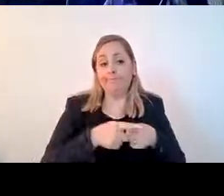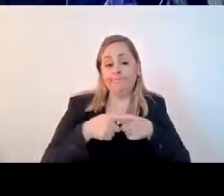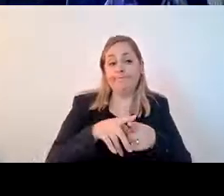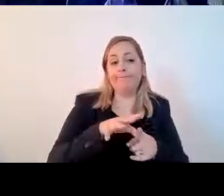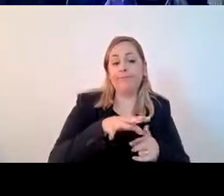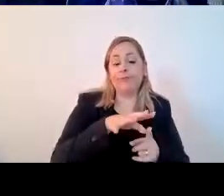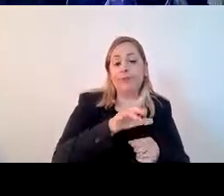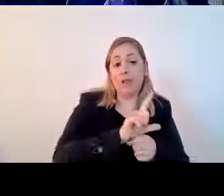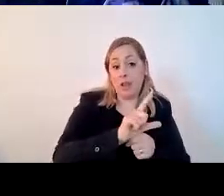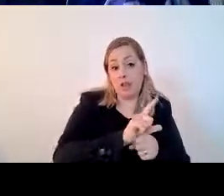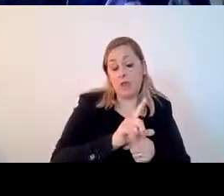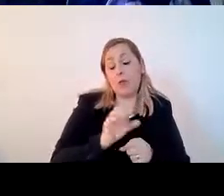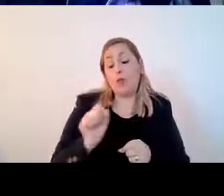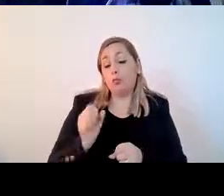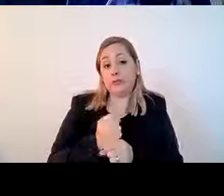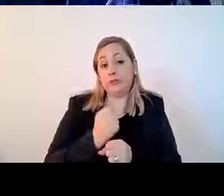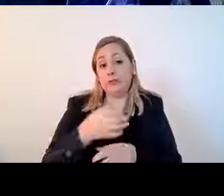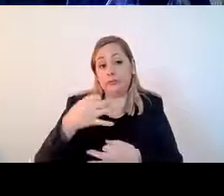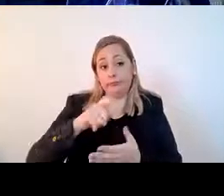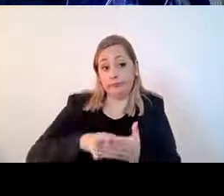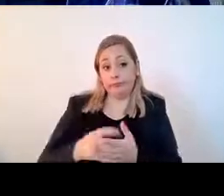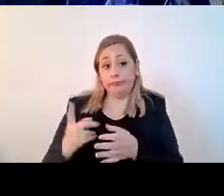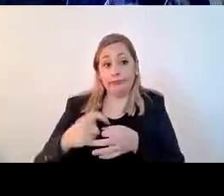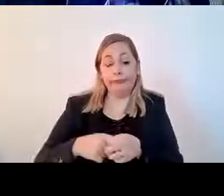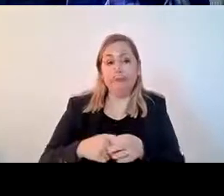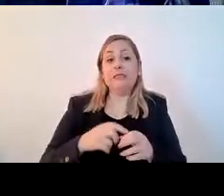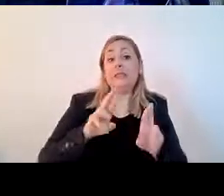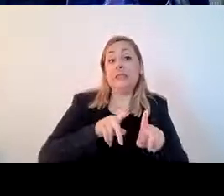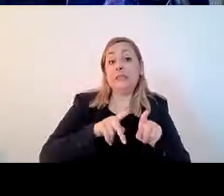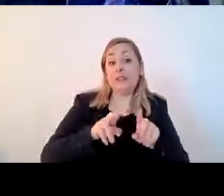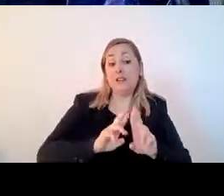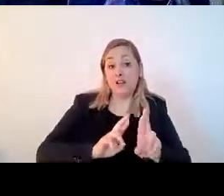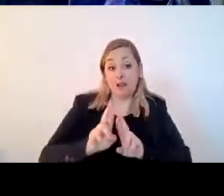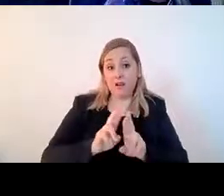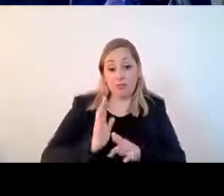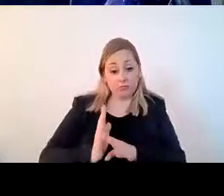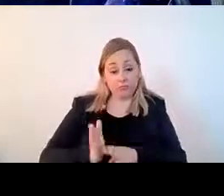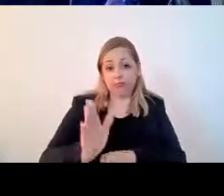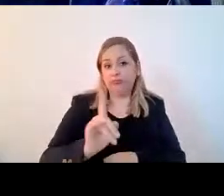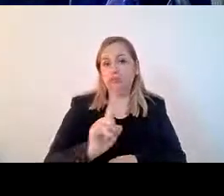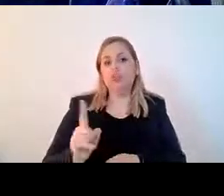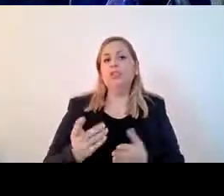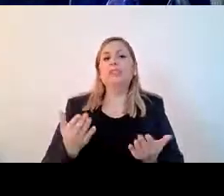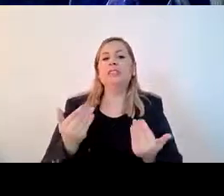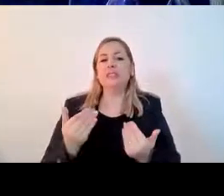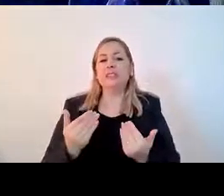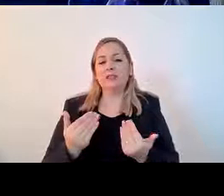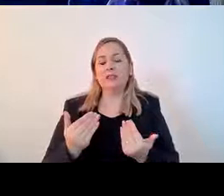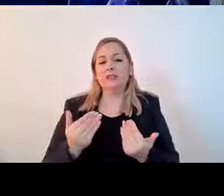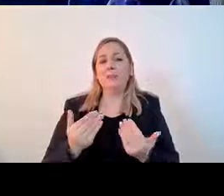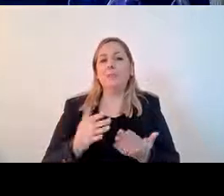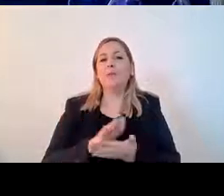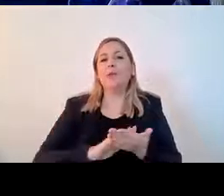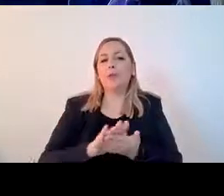de dependencia. Las relaciones no van a perdurar y son personas que requieren alto mantenimiento y que generalmente los